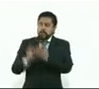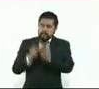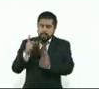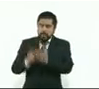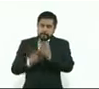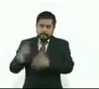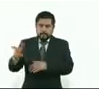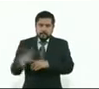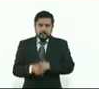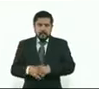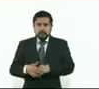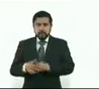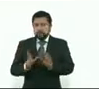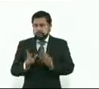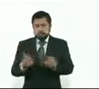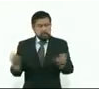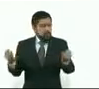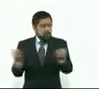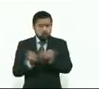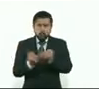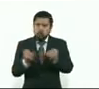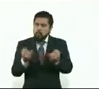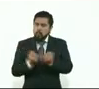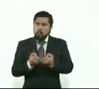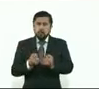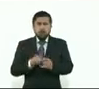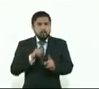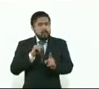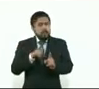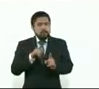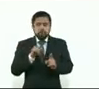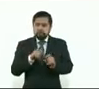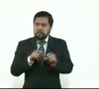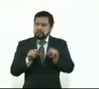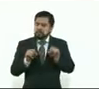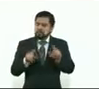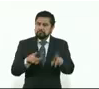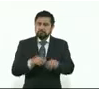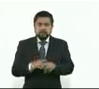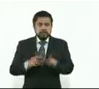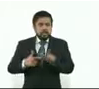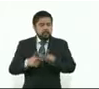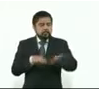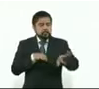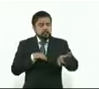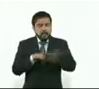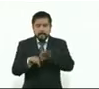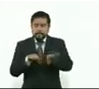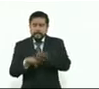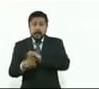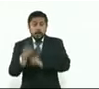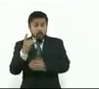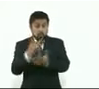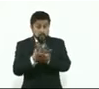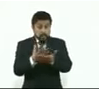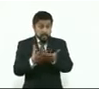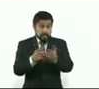así va a ser, vamos a seguir trabajando coordinadamente, no solamente en seguridad, sino en otros